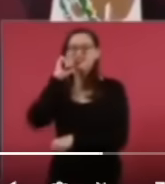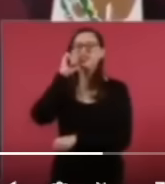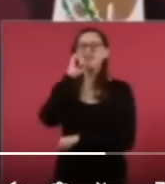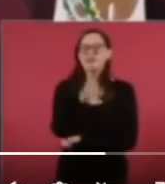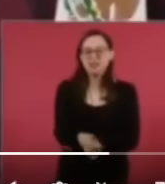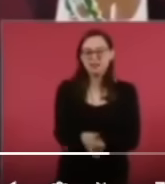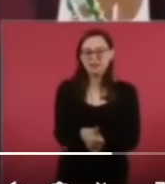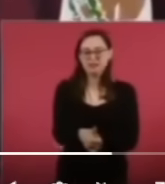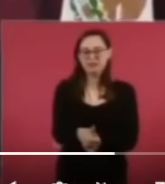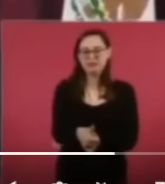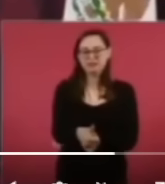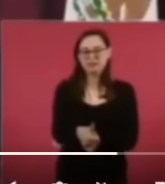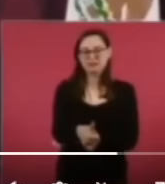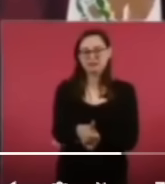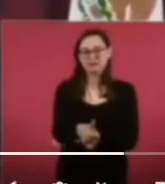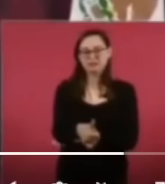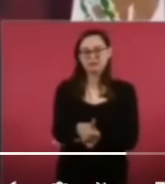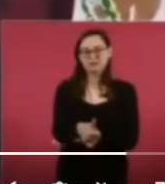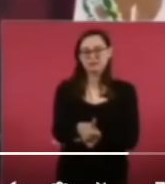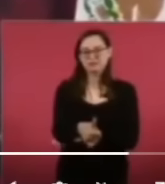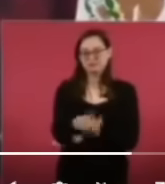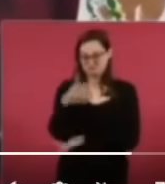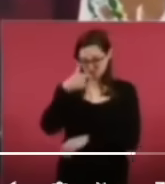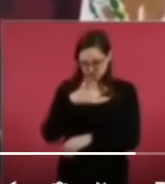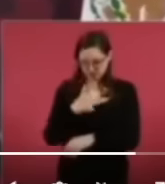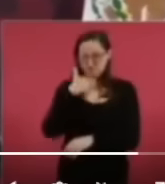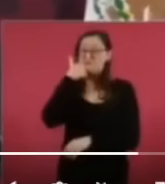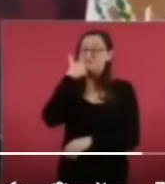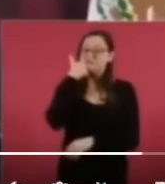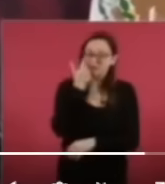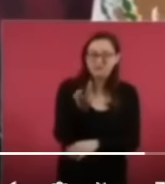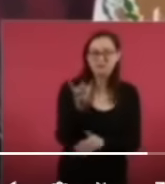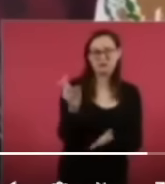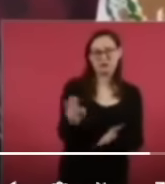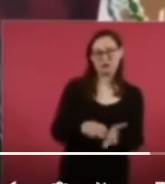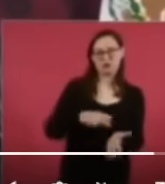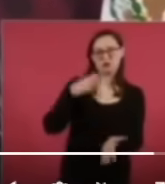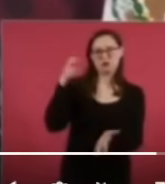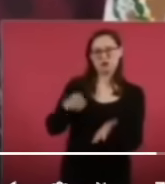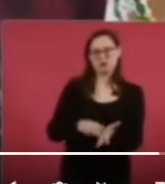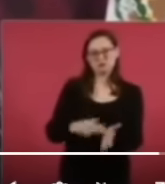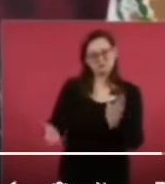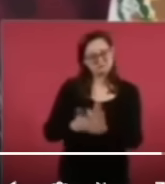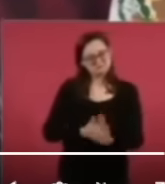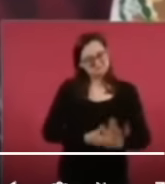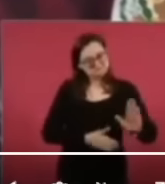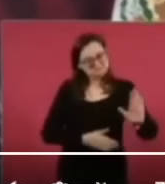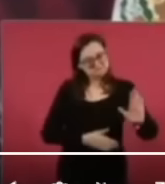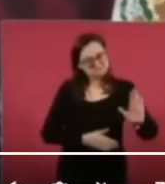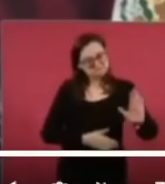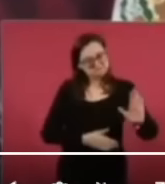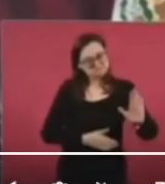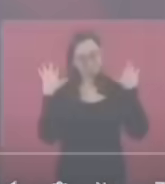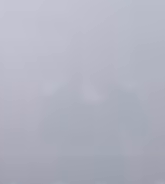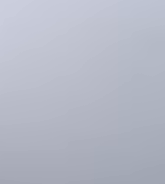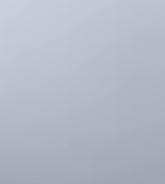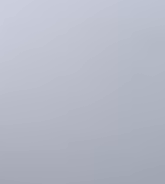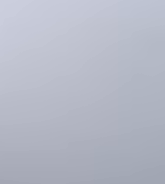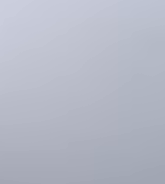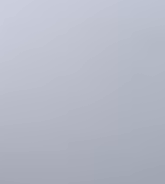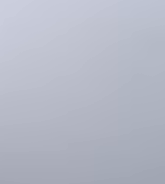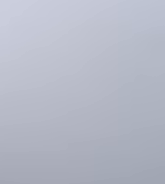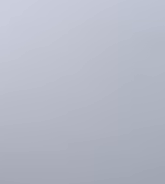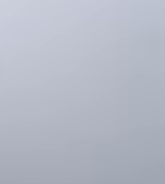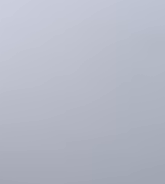de esa decadencia que se está padeciendo en el poder judicial esto